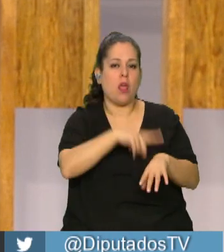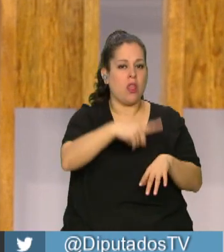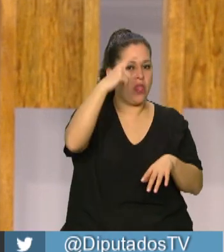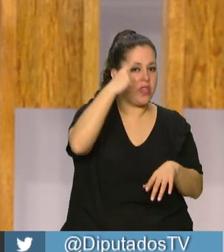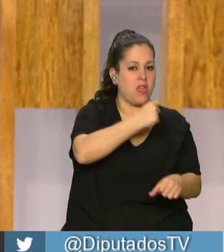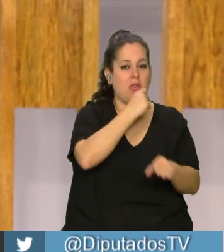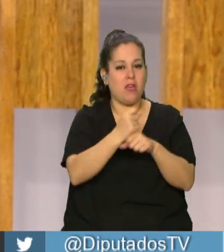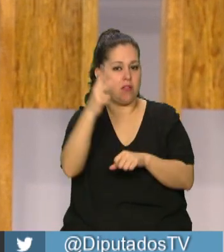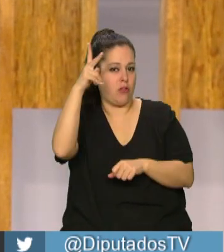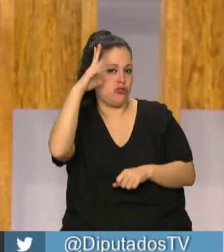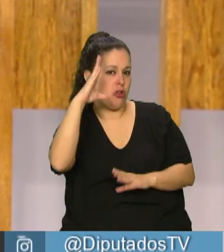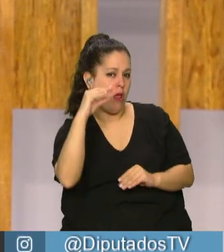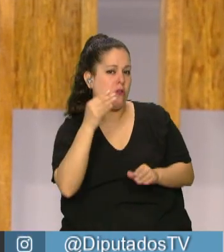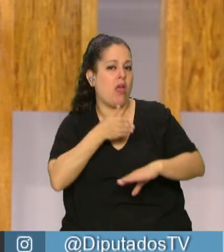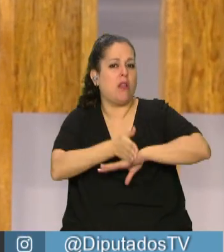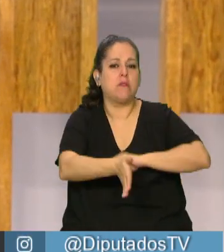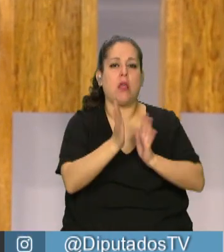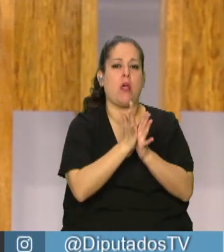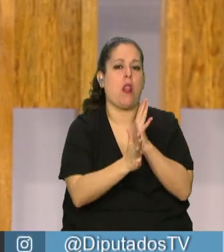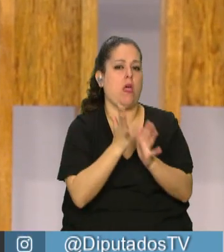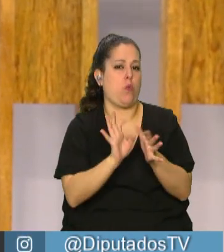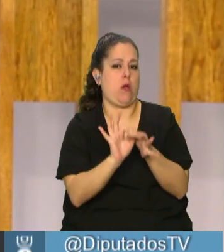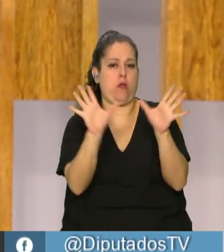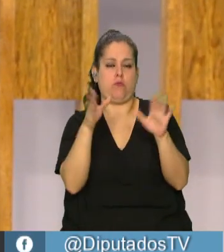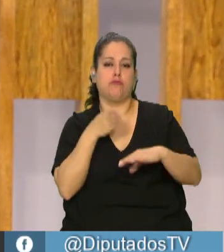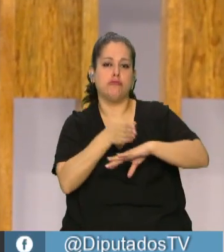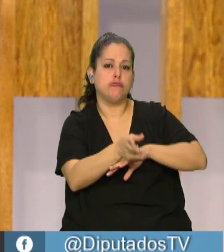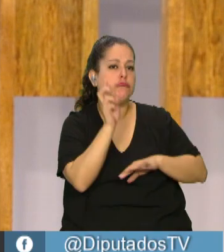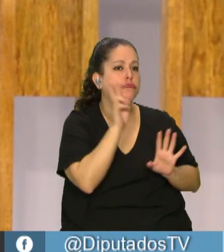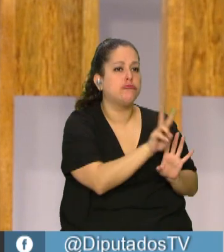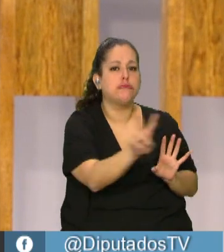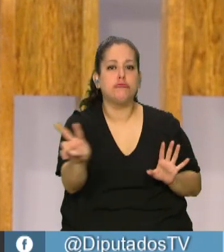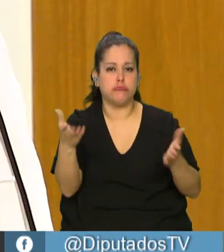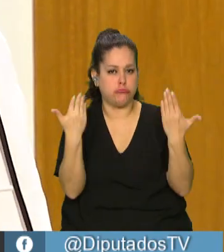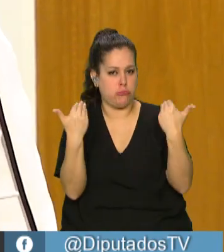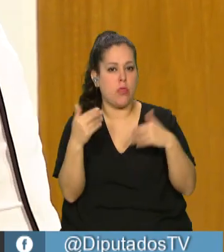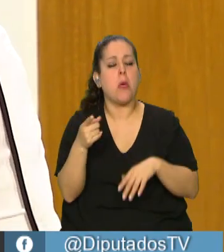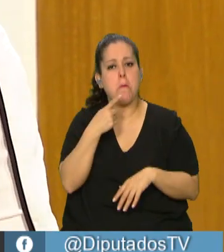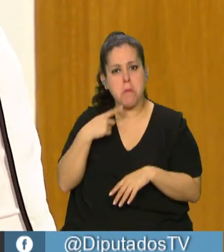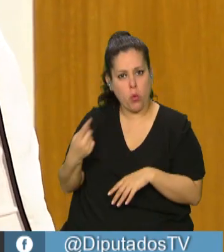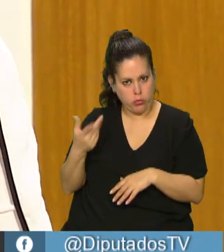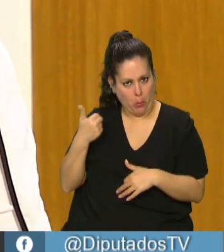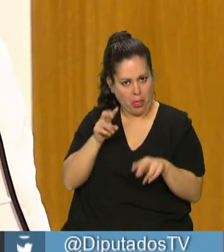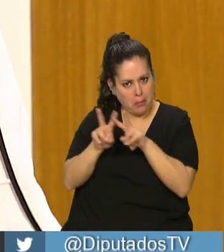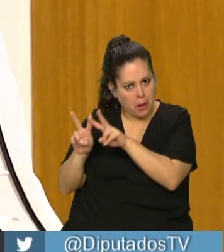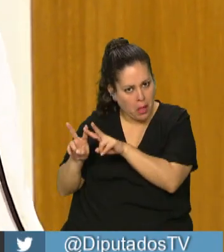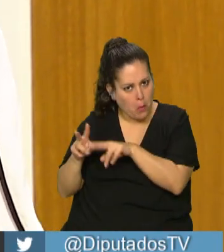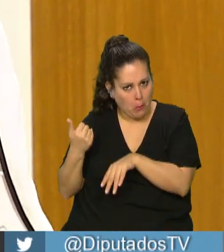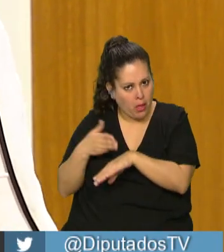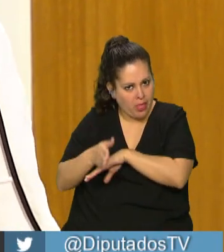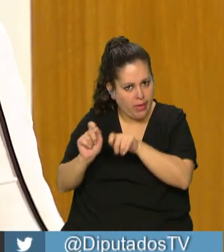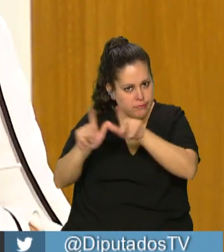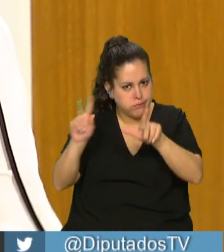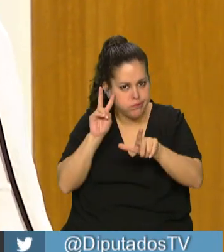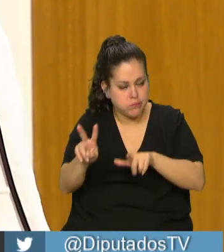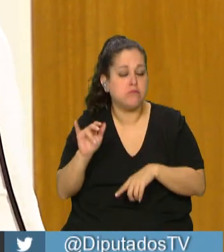a 20 horas con entrada libre y gratuita. Todas nuestras propuestas son con esas características. Y se pueden buscar en la web de la Cámara de Diputados, que es muy accesible